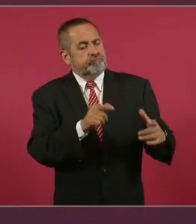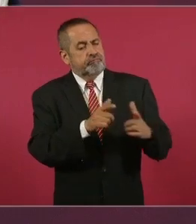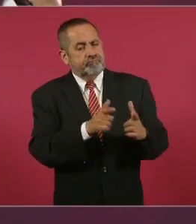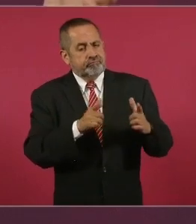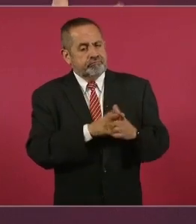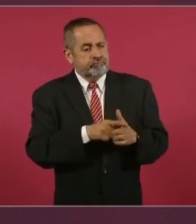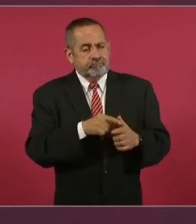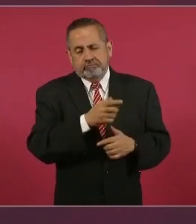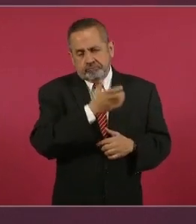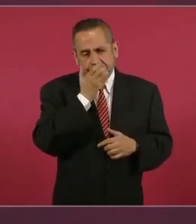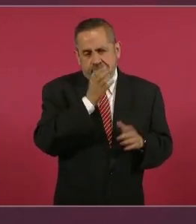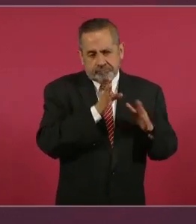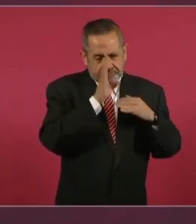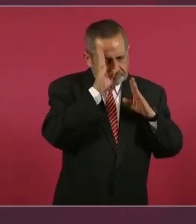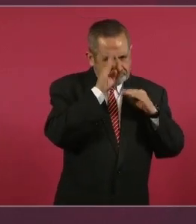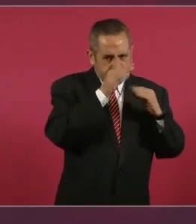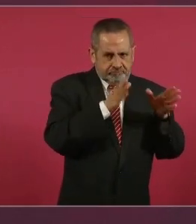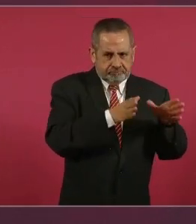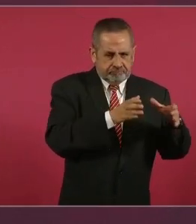del bloque conservador